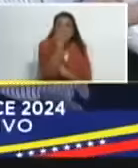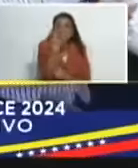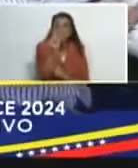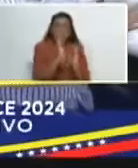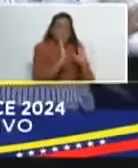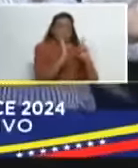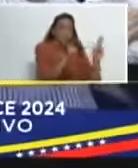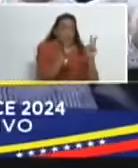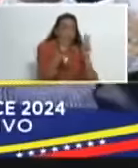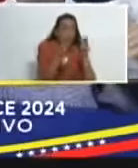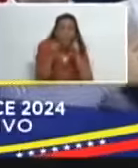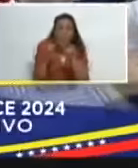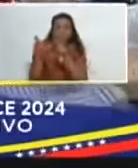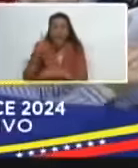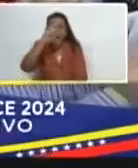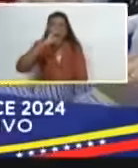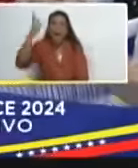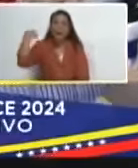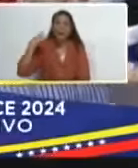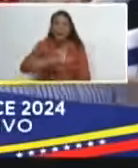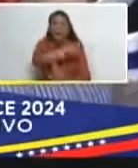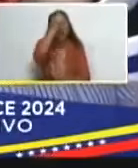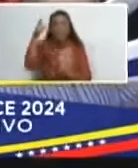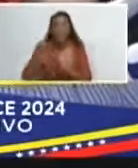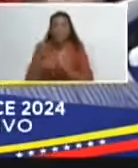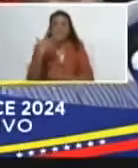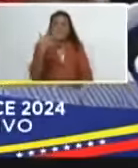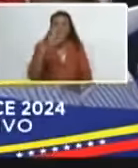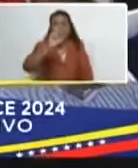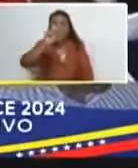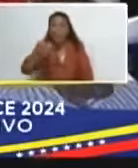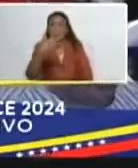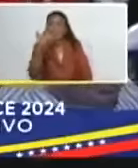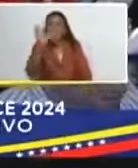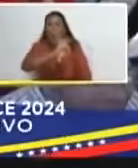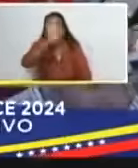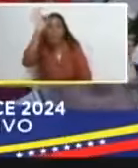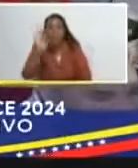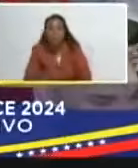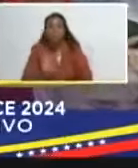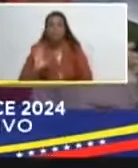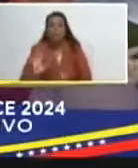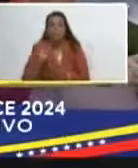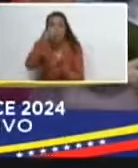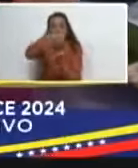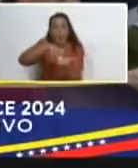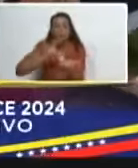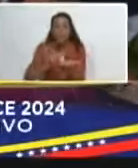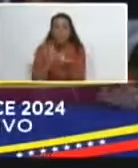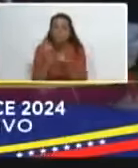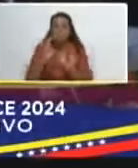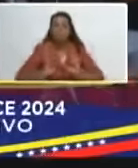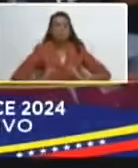sostenida. El año pasado, todo el año, creció 5.5 el Producto Agrícola.